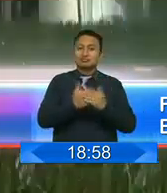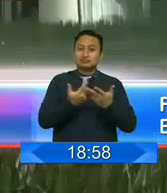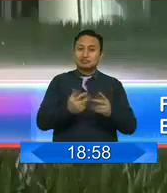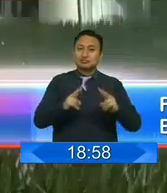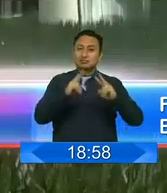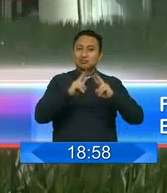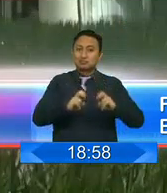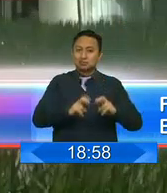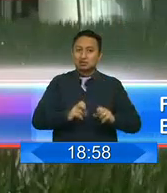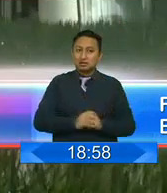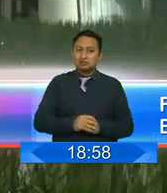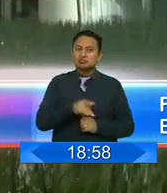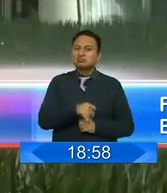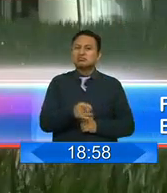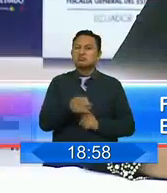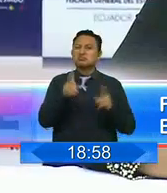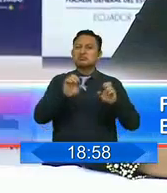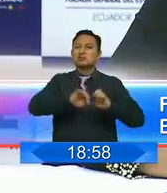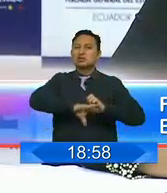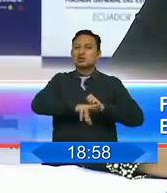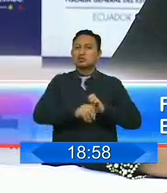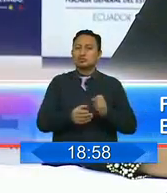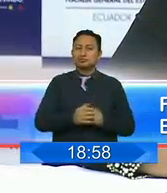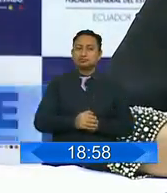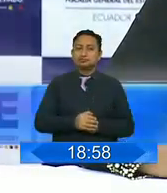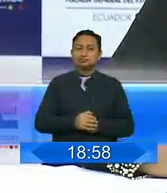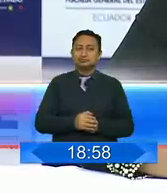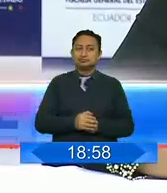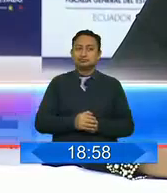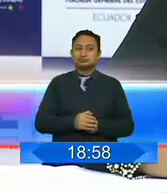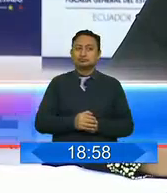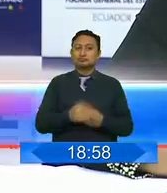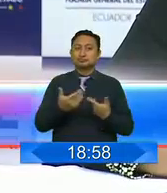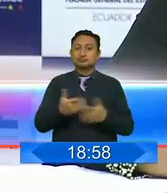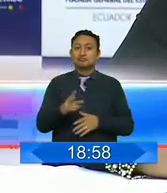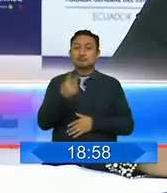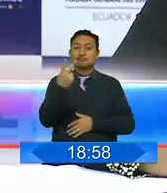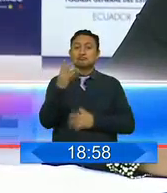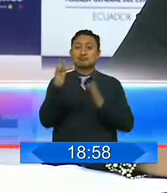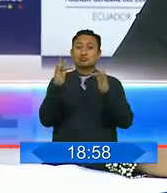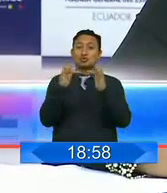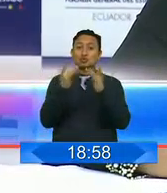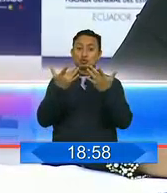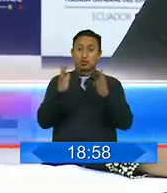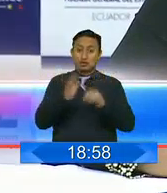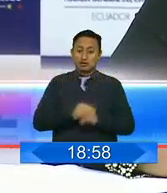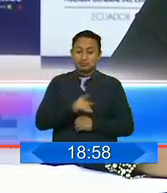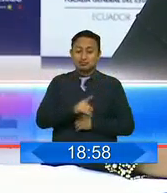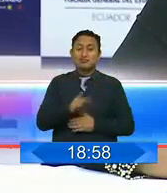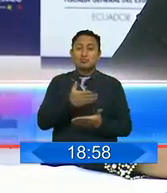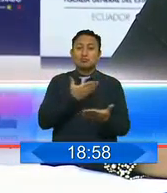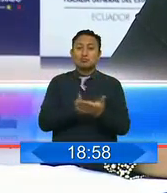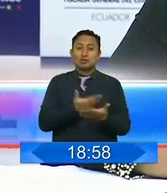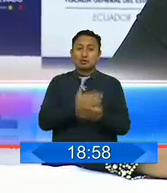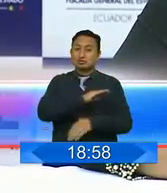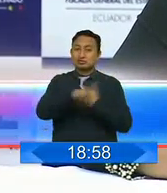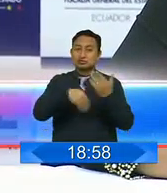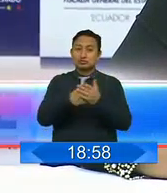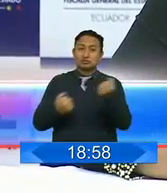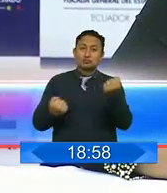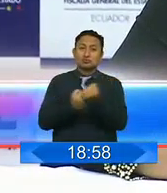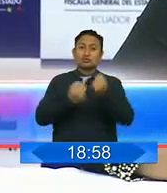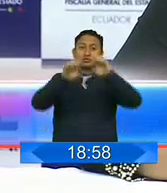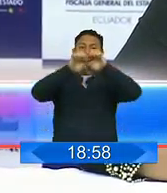investigaciones dentro de esta trama de sobornos. Hemos obtenido, reitero, los dos contactos, la liberación de la prueba y toda la cooperación tanto de